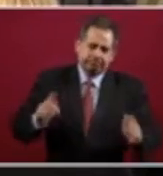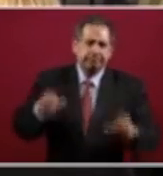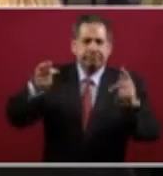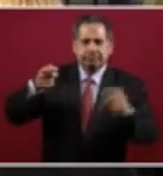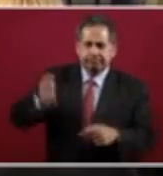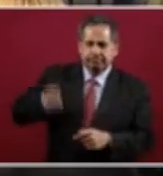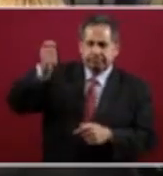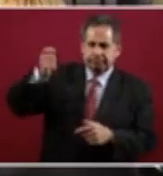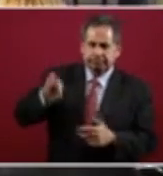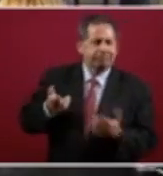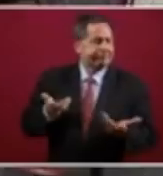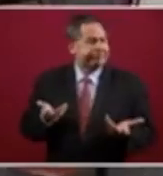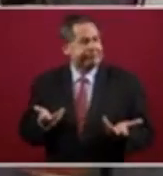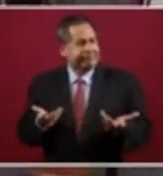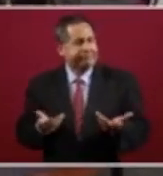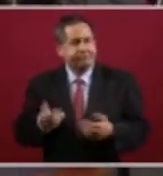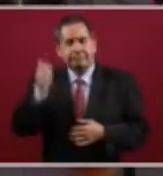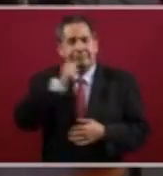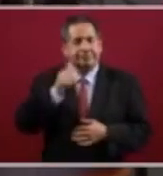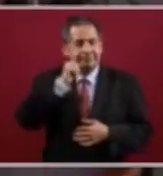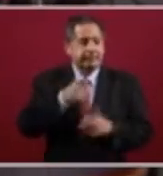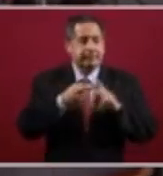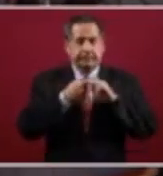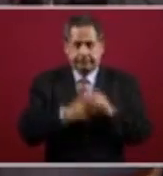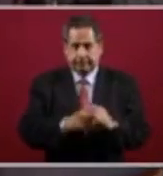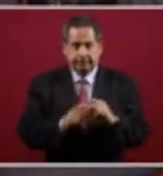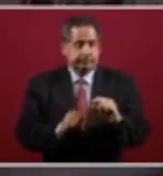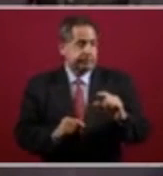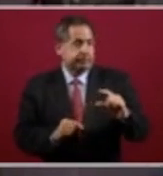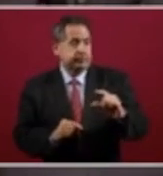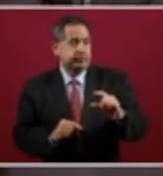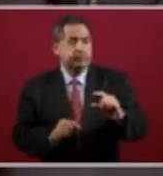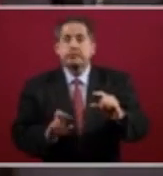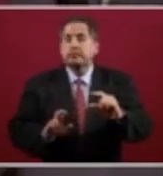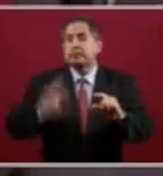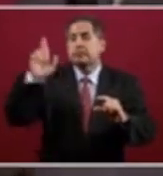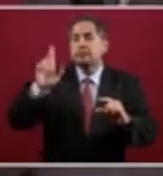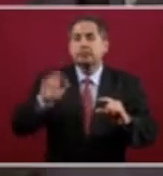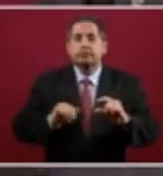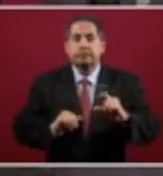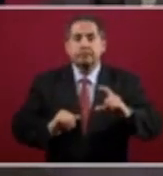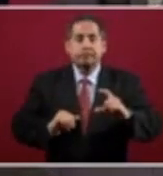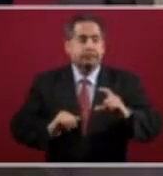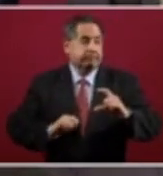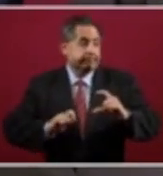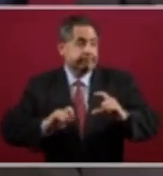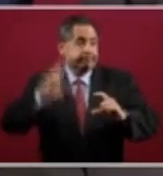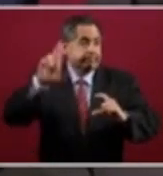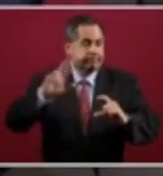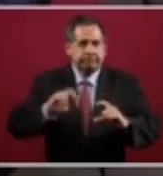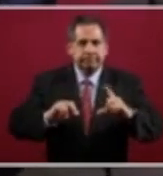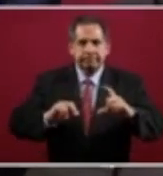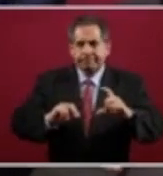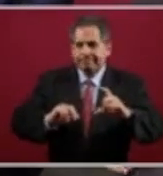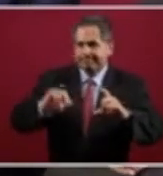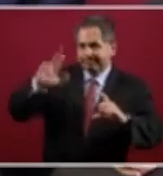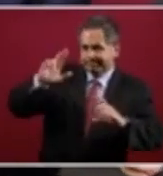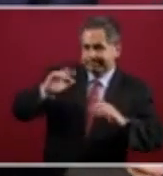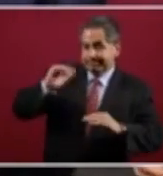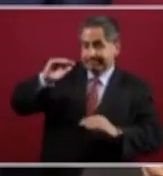va aumentando. Siempre en las subastas que se han realizado